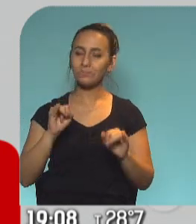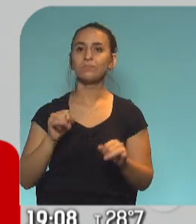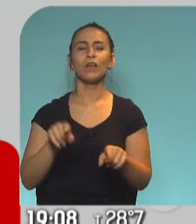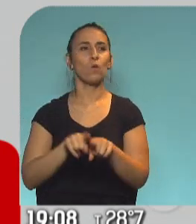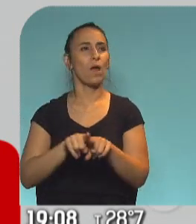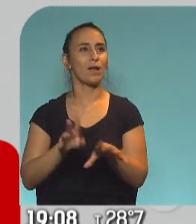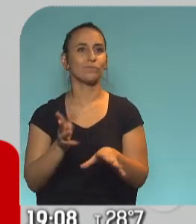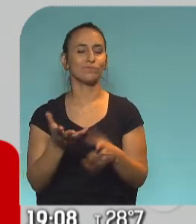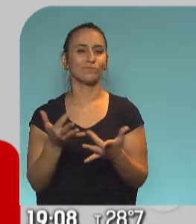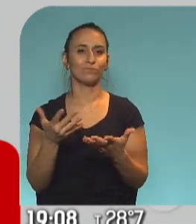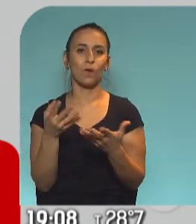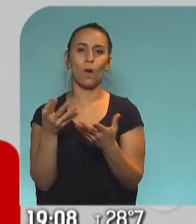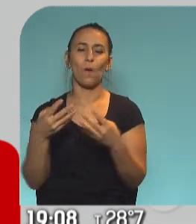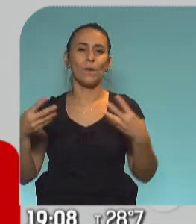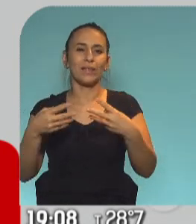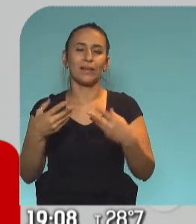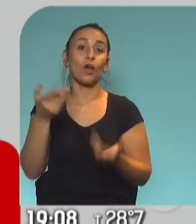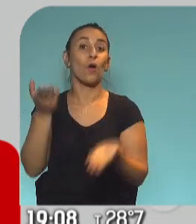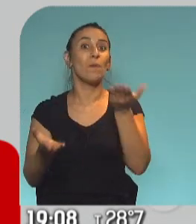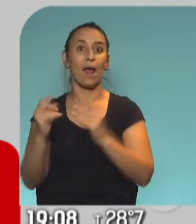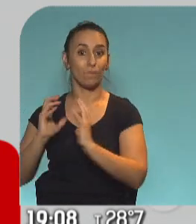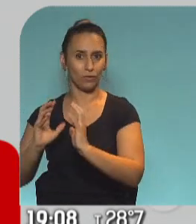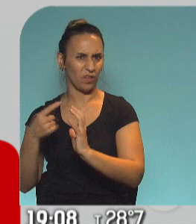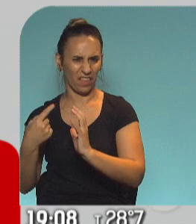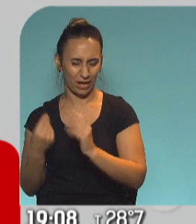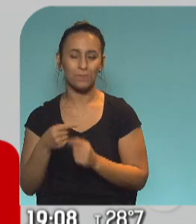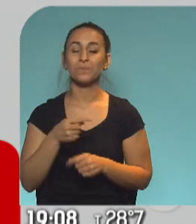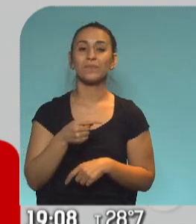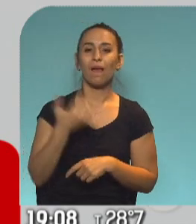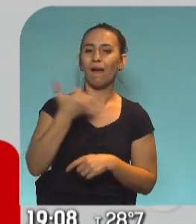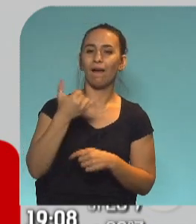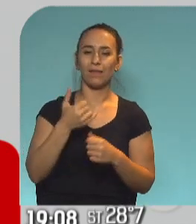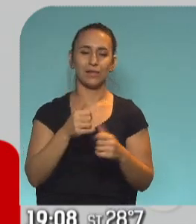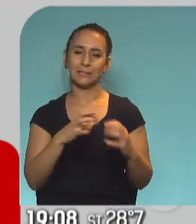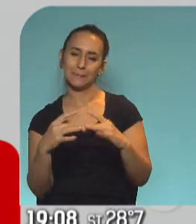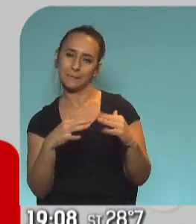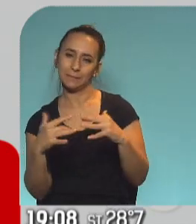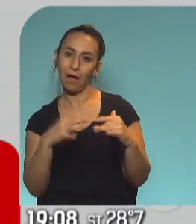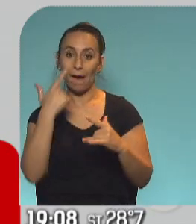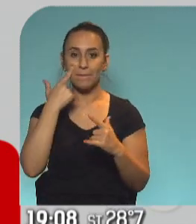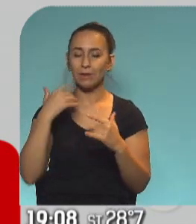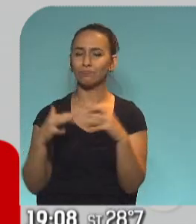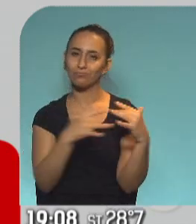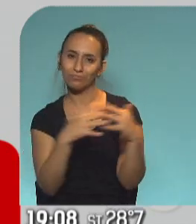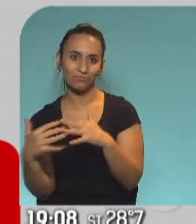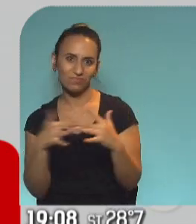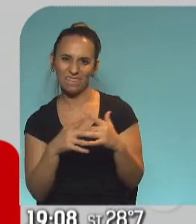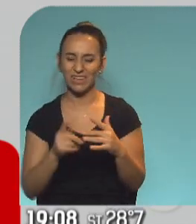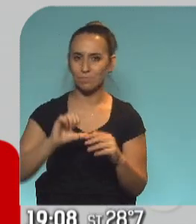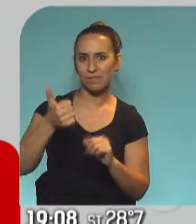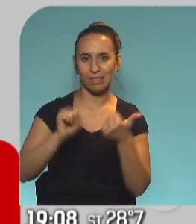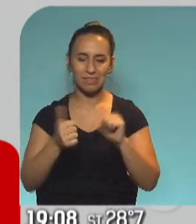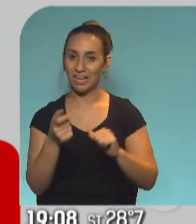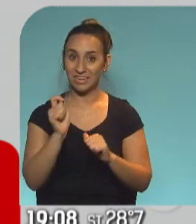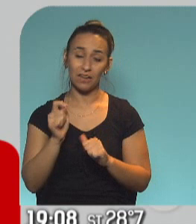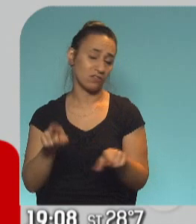permitir una futbolera, que voy a aprovechar. ¿Cómo no? Que es que se están peleando, están disputando la pelota. ¿Quién tiene la pelota? Hace un ratito terminó una